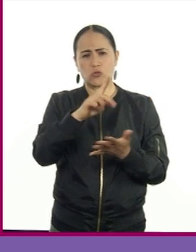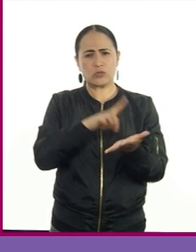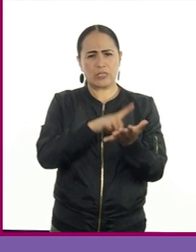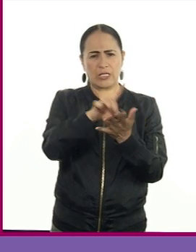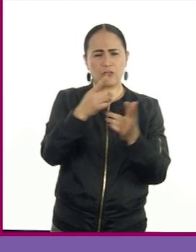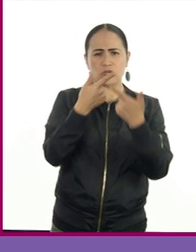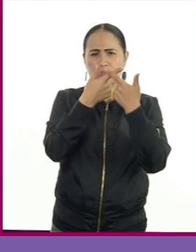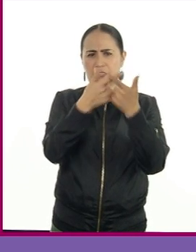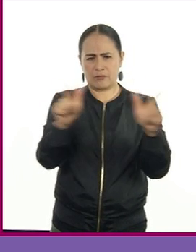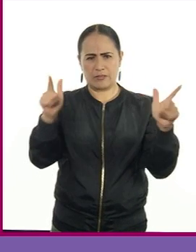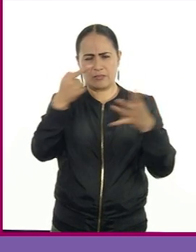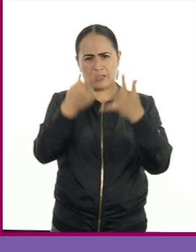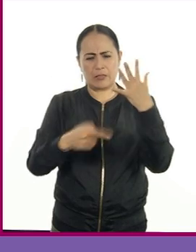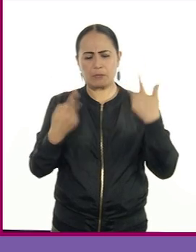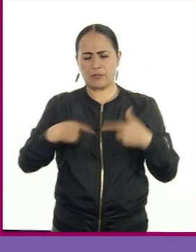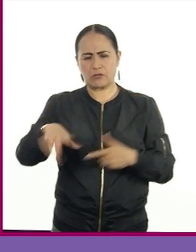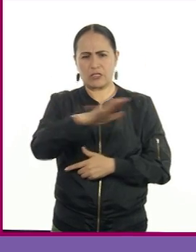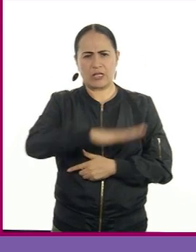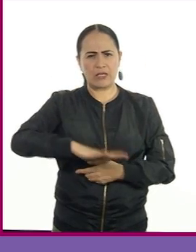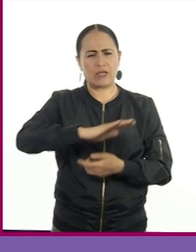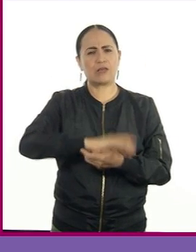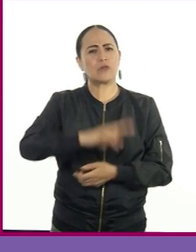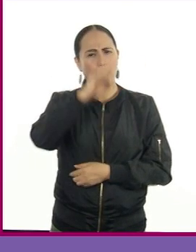y libertades de las personas.